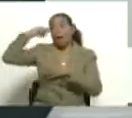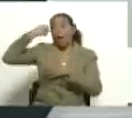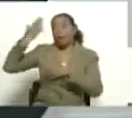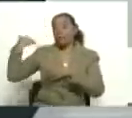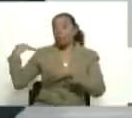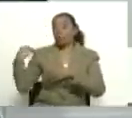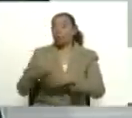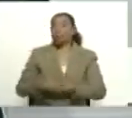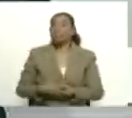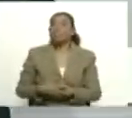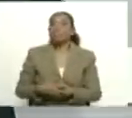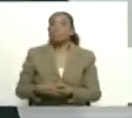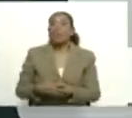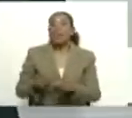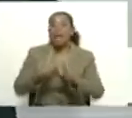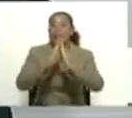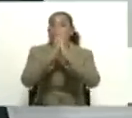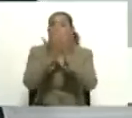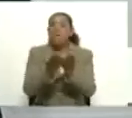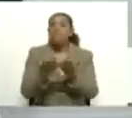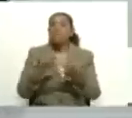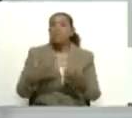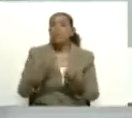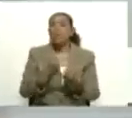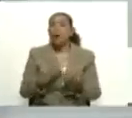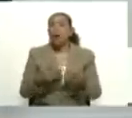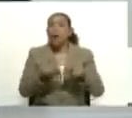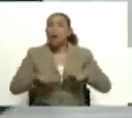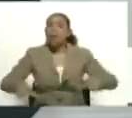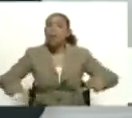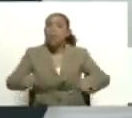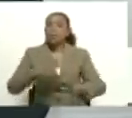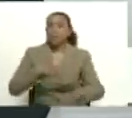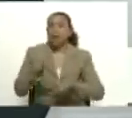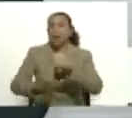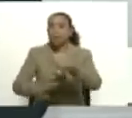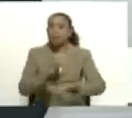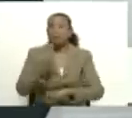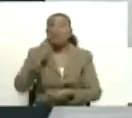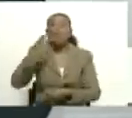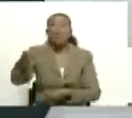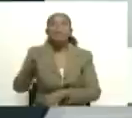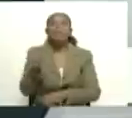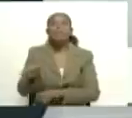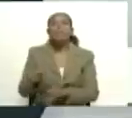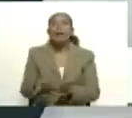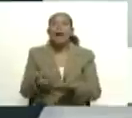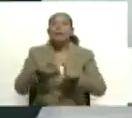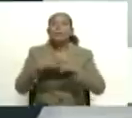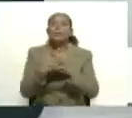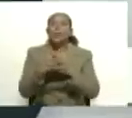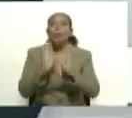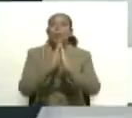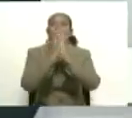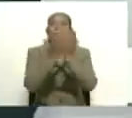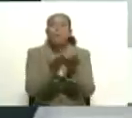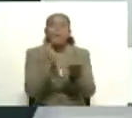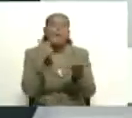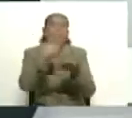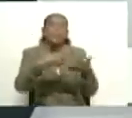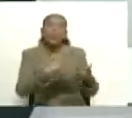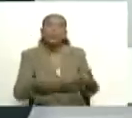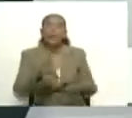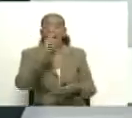Bolton, aquel libro que se llama La habitación donde sucedió. Señala en este libro John Bolton, publicado